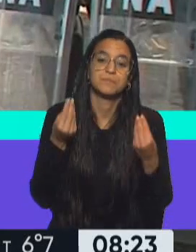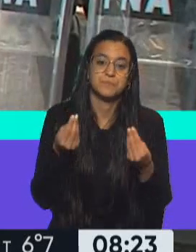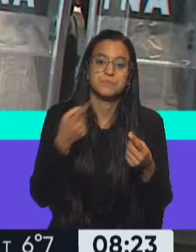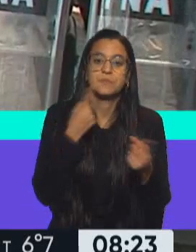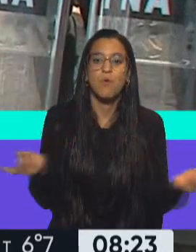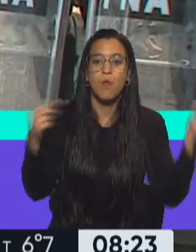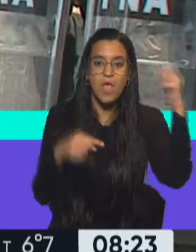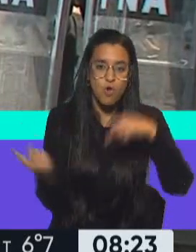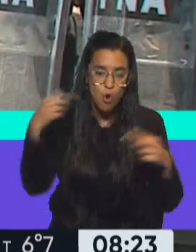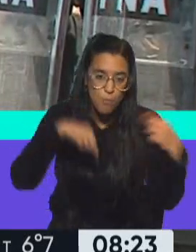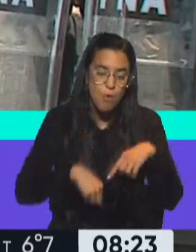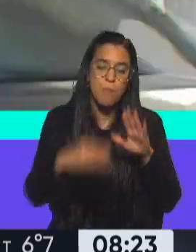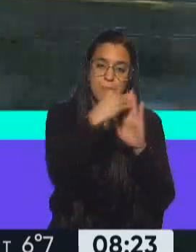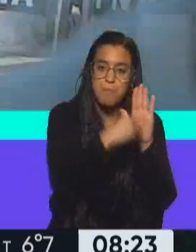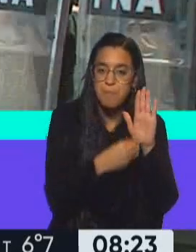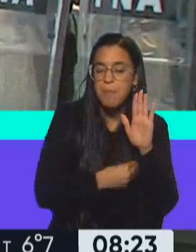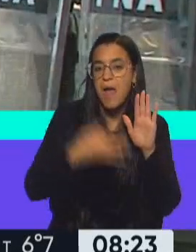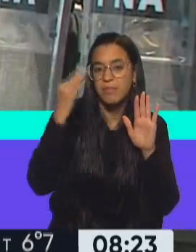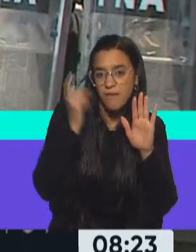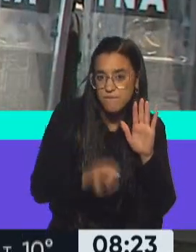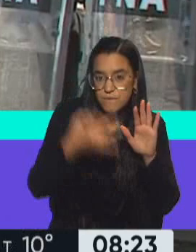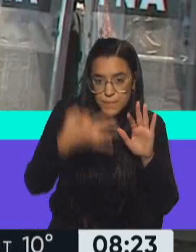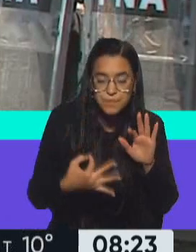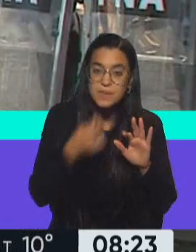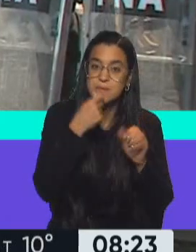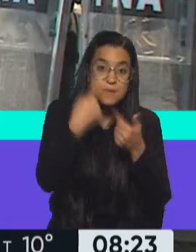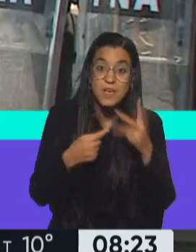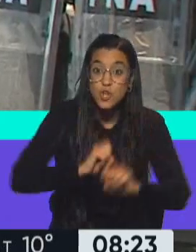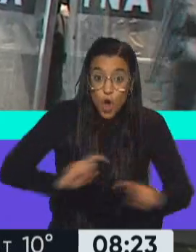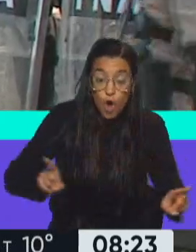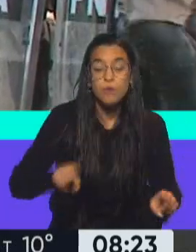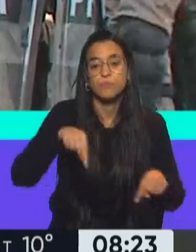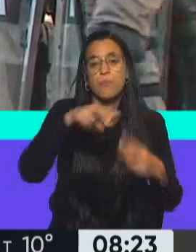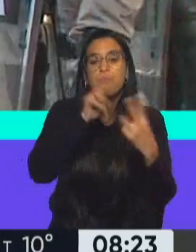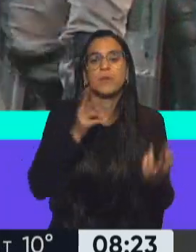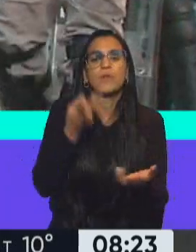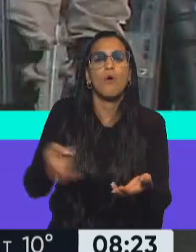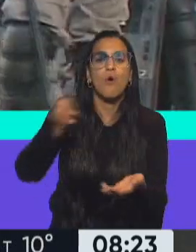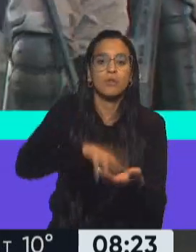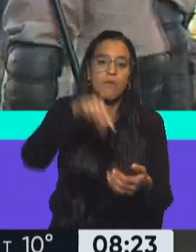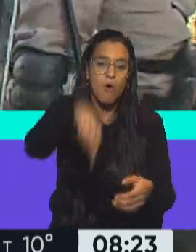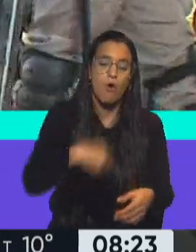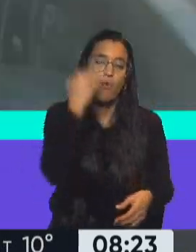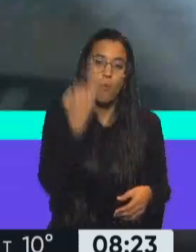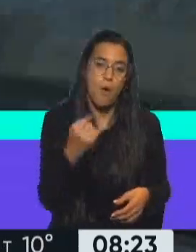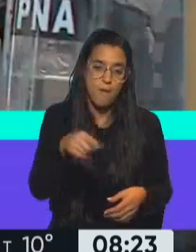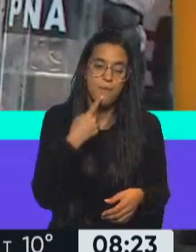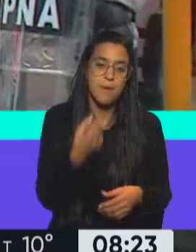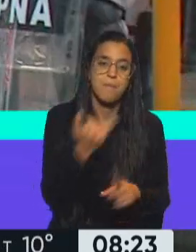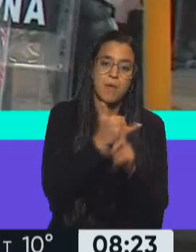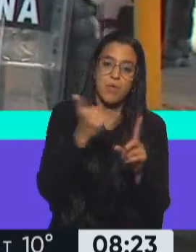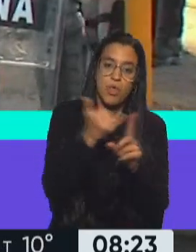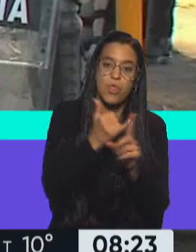ser reincorporados, pasar a planta permanente y etcétera, este puente Pueyrredón otra vez, hoy día jueves, a partir del mediodía,